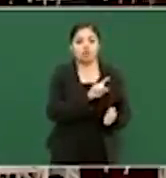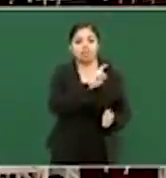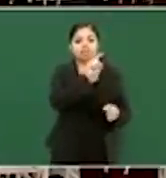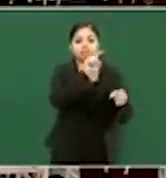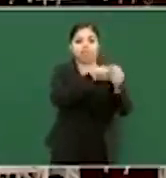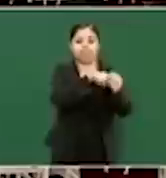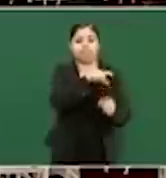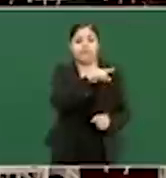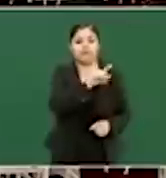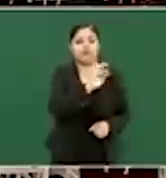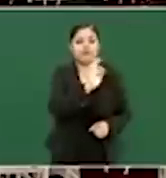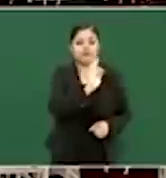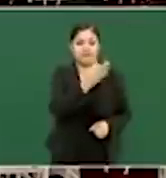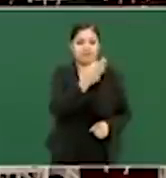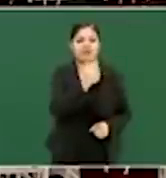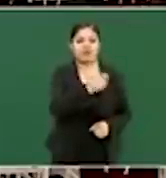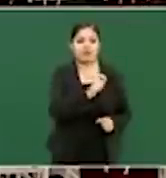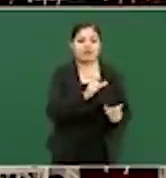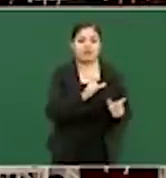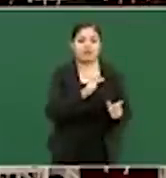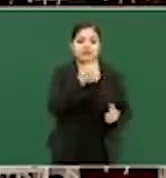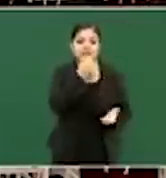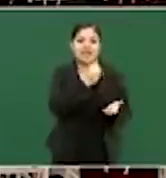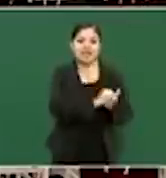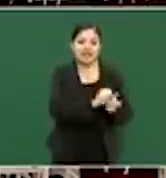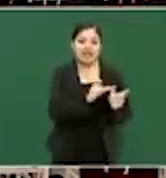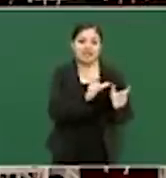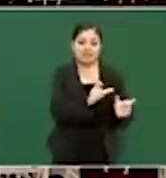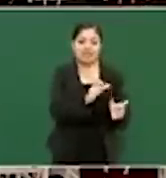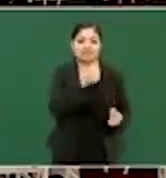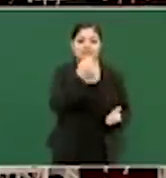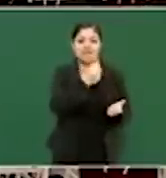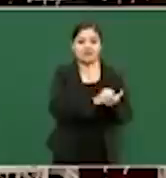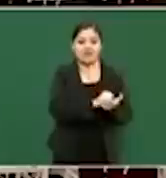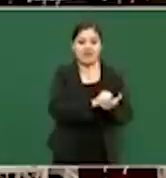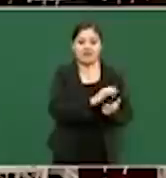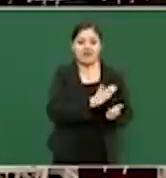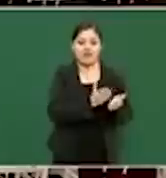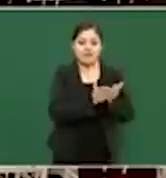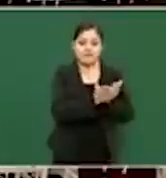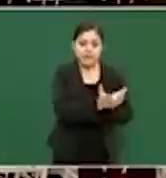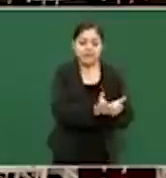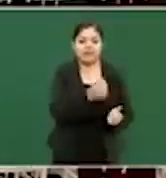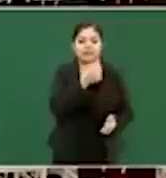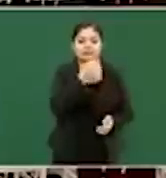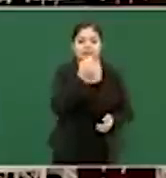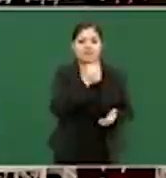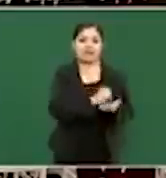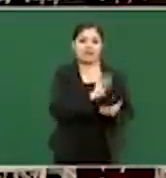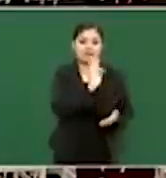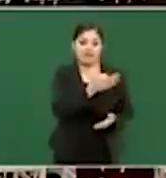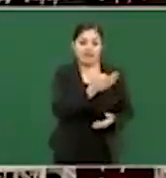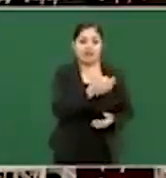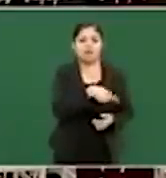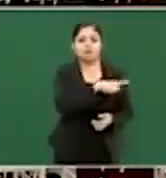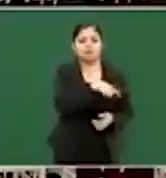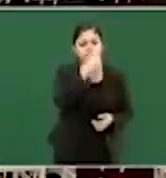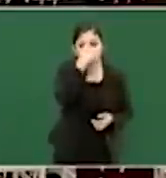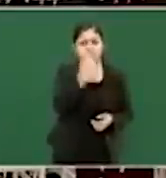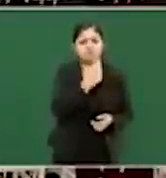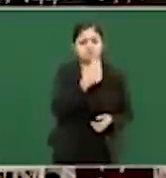es Secretaría de la Defensa, Secretaría Marina, Policía Federal, para poder atender de manera